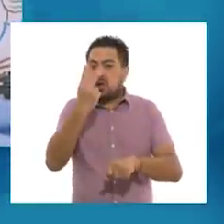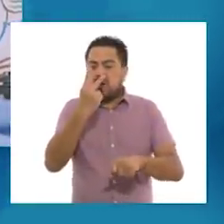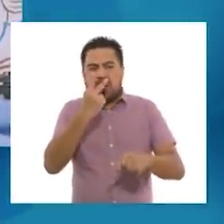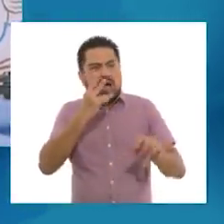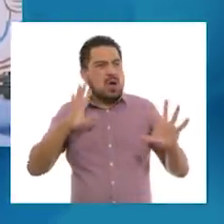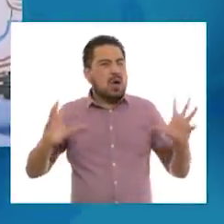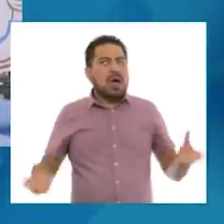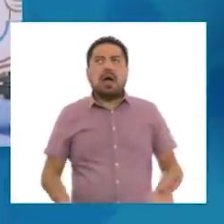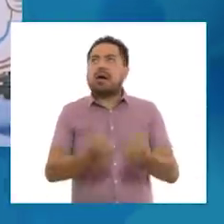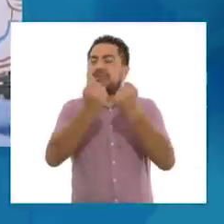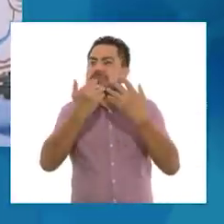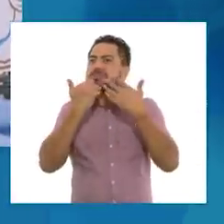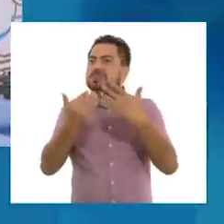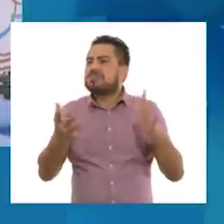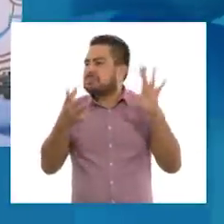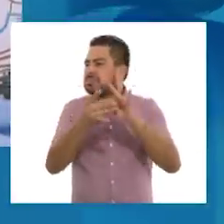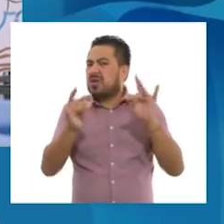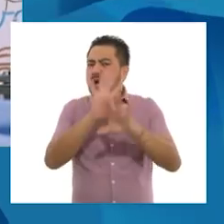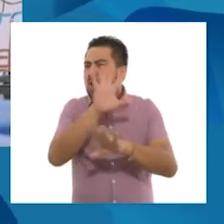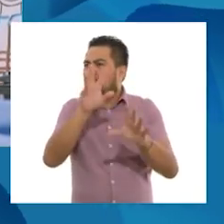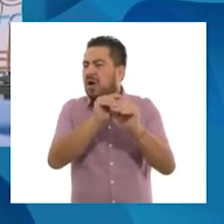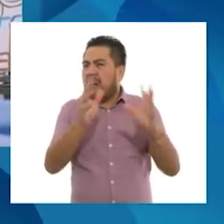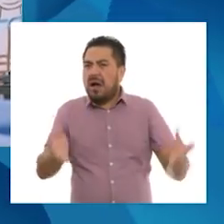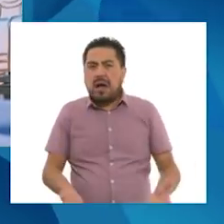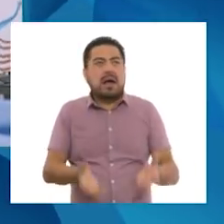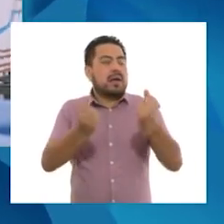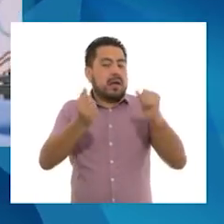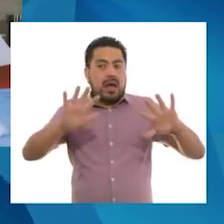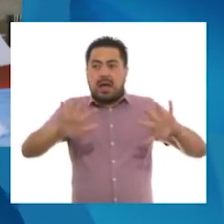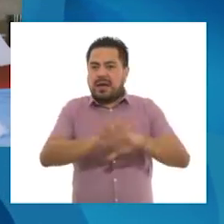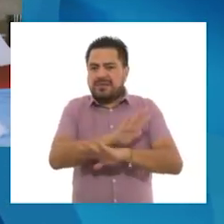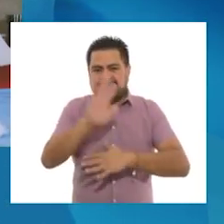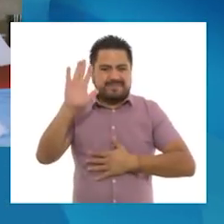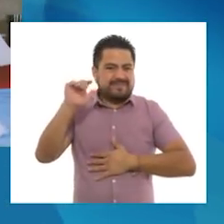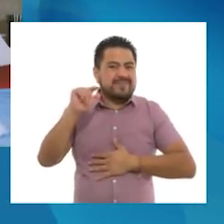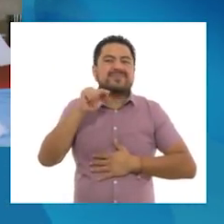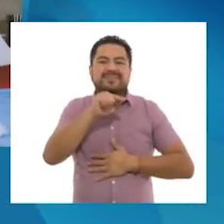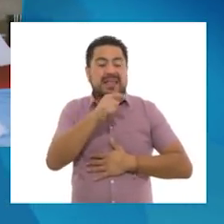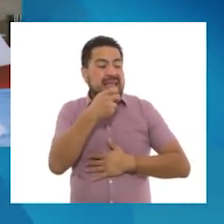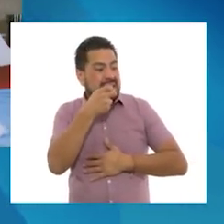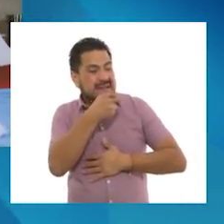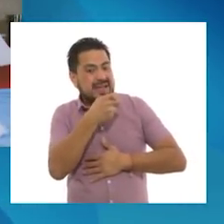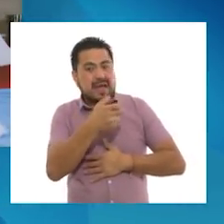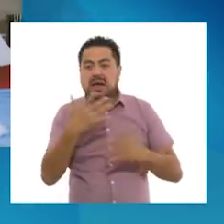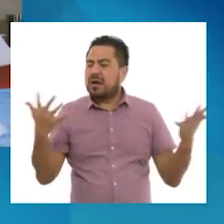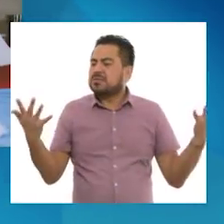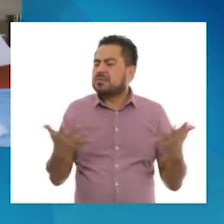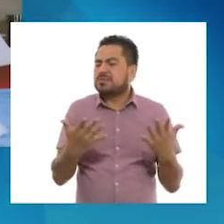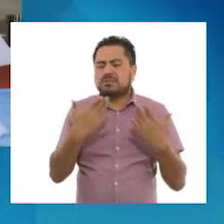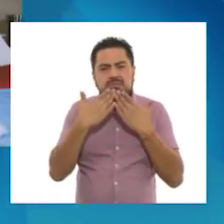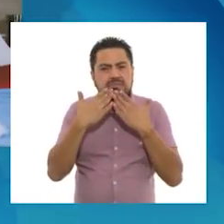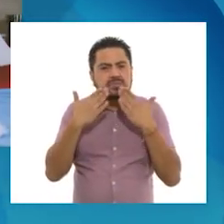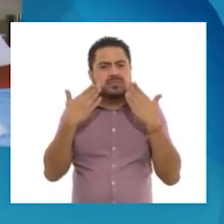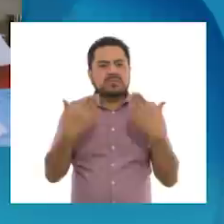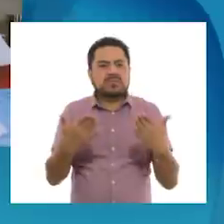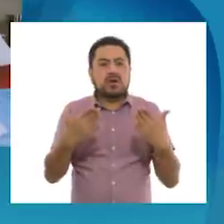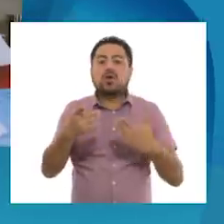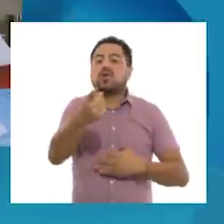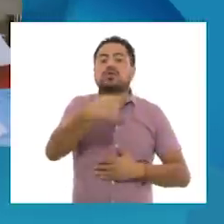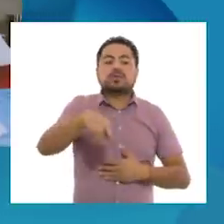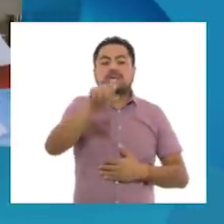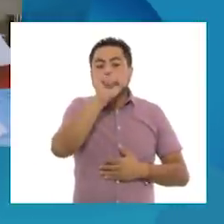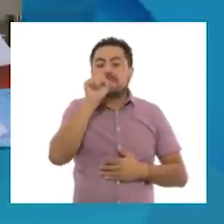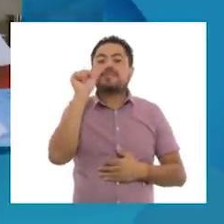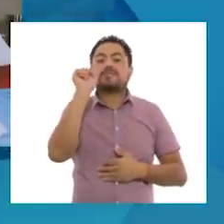un éxito. Repito, un éxito. Cambió ahí fuera. ¡Eso! Lo hicimos muy bien. ¿Y ustedes